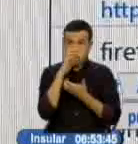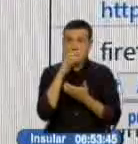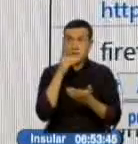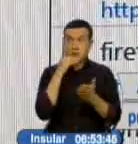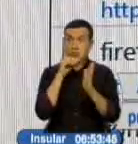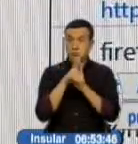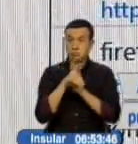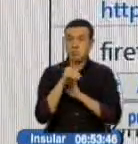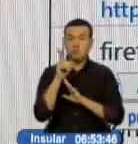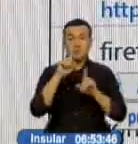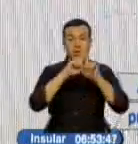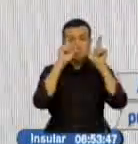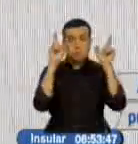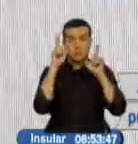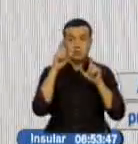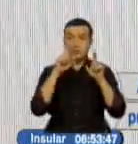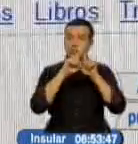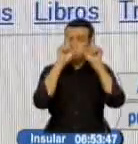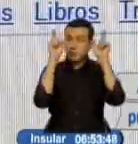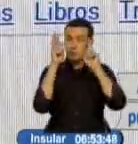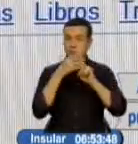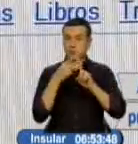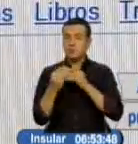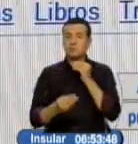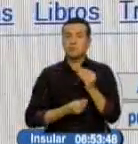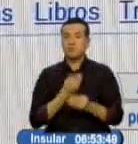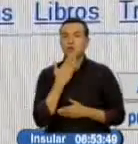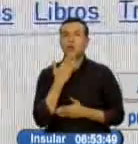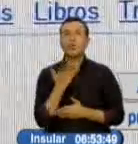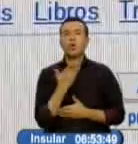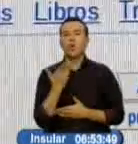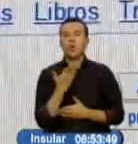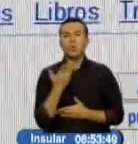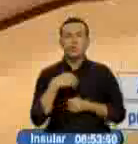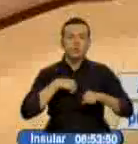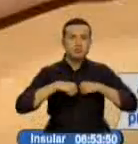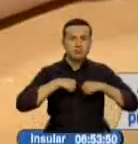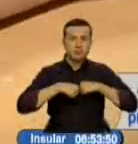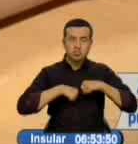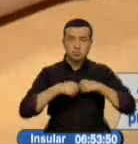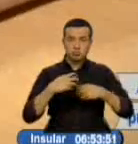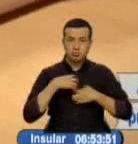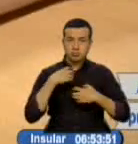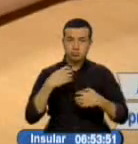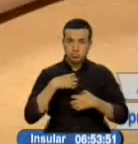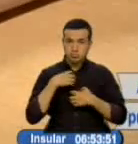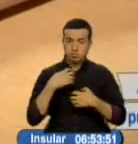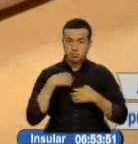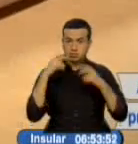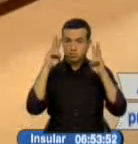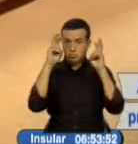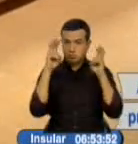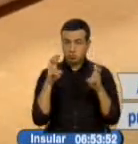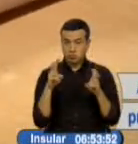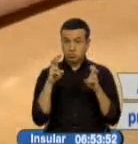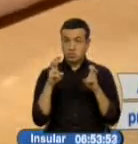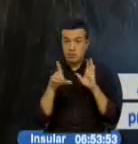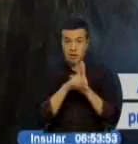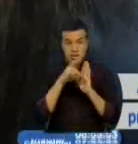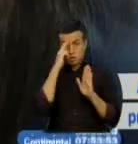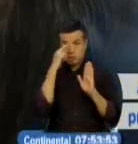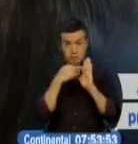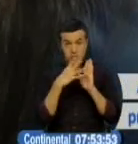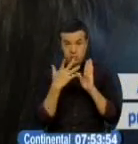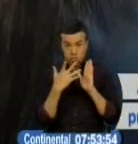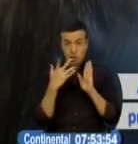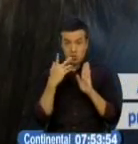Además, las compañías proveedoras deberán establecer un mecanismo eficaz de trámite de esos reclamos, cuyo contenido ilegal puedan enmarcarse